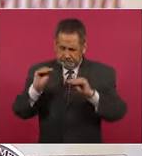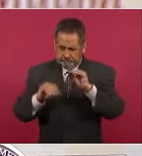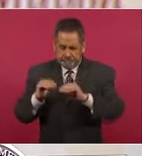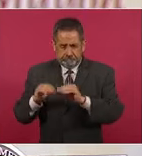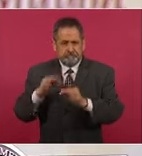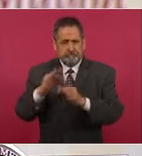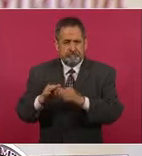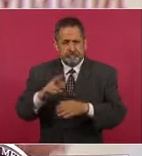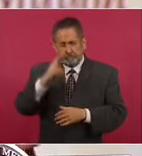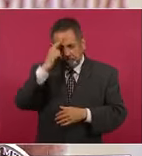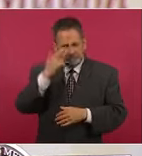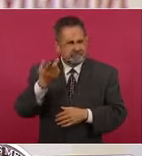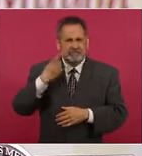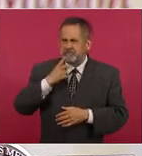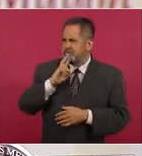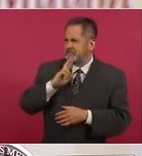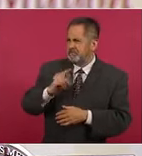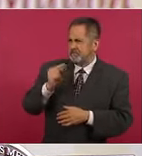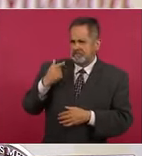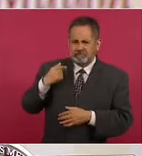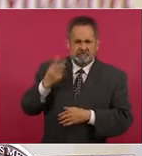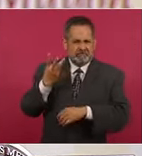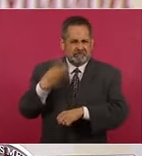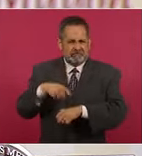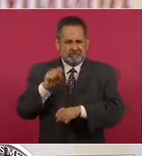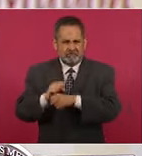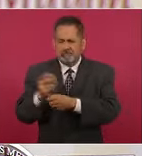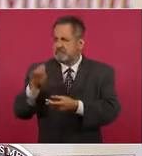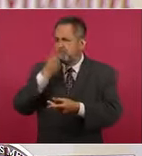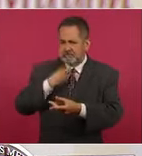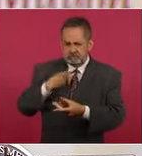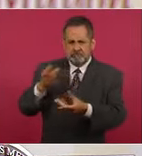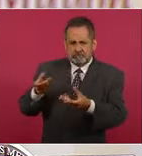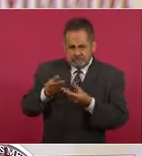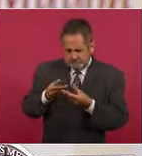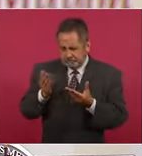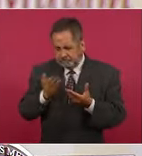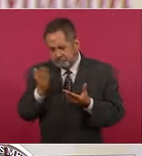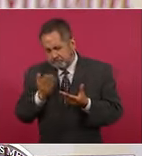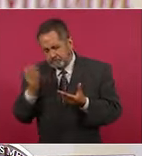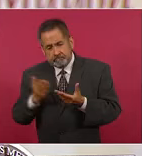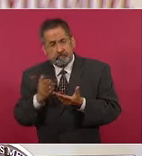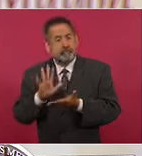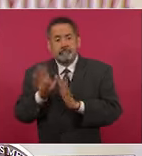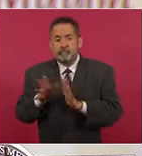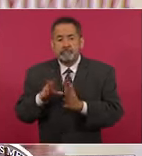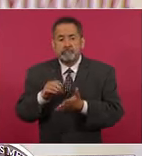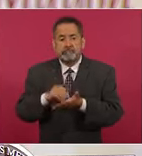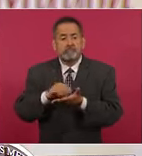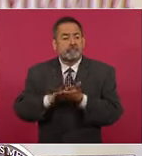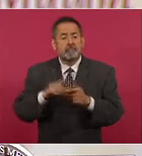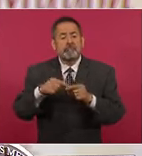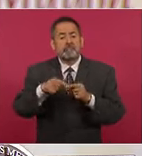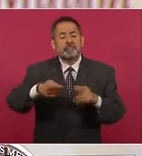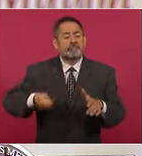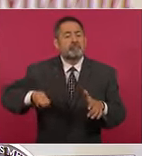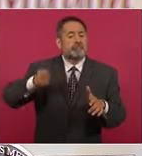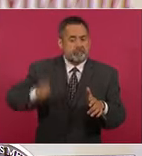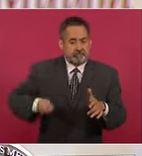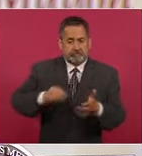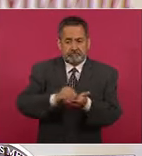donde recibimos el reporte hace como 3 semanas, ya está prácticamente citada para sentencia. Ahora bien, lo